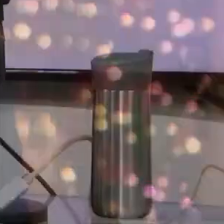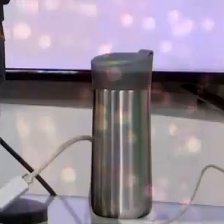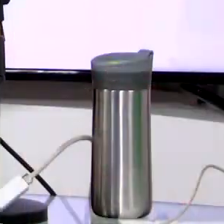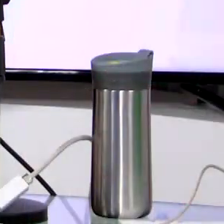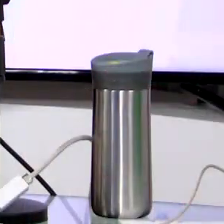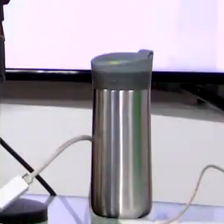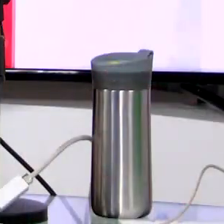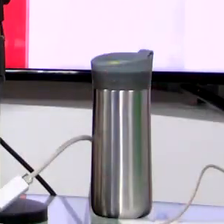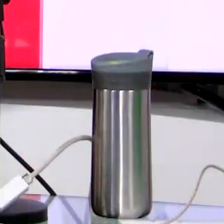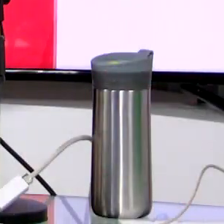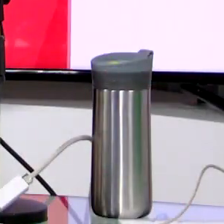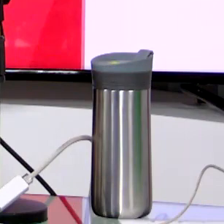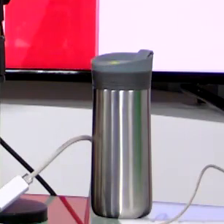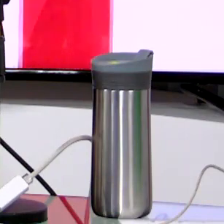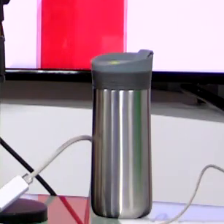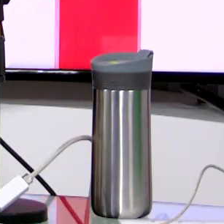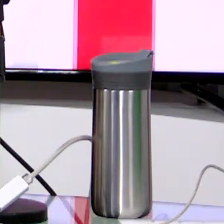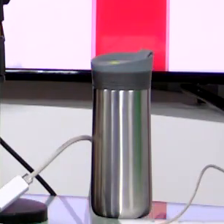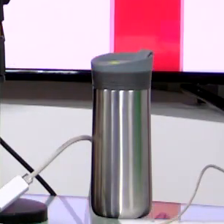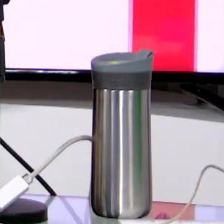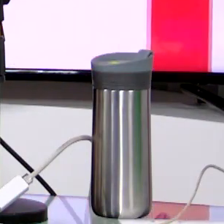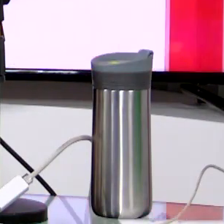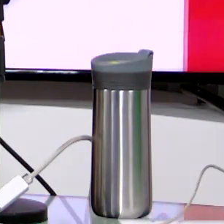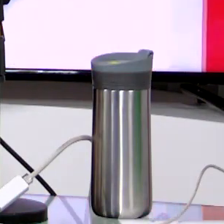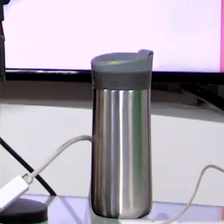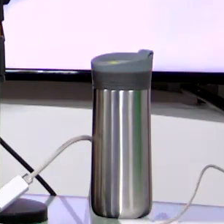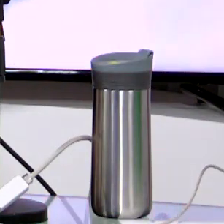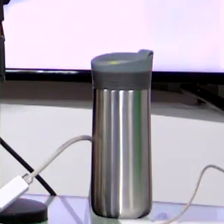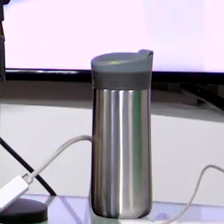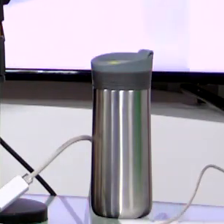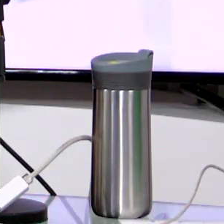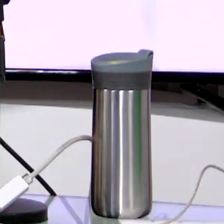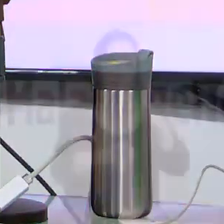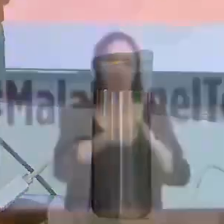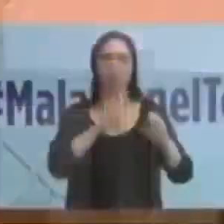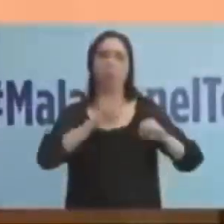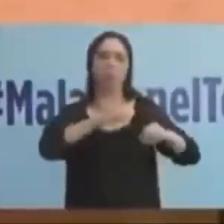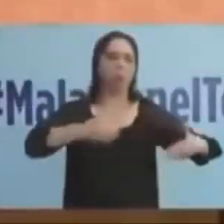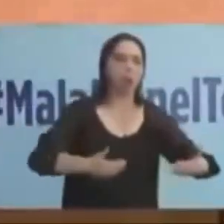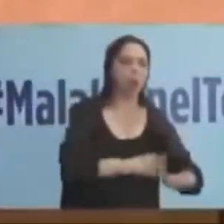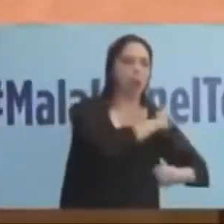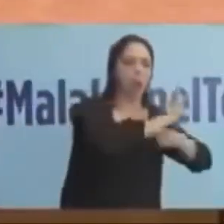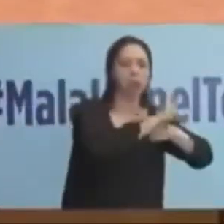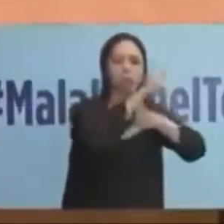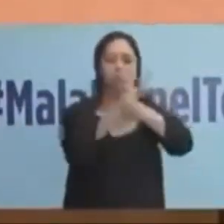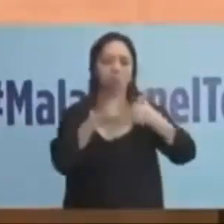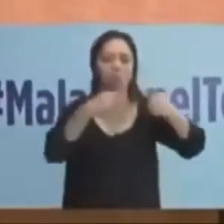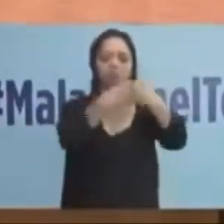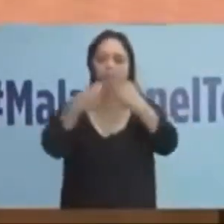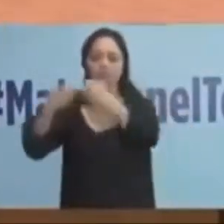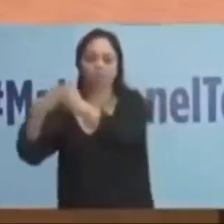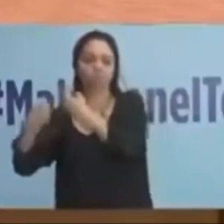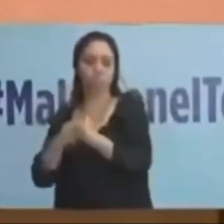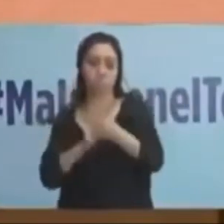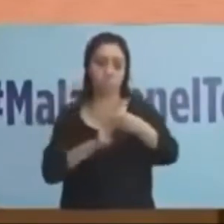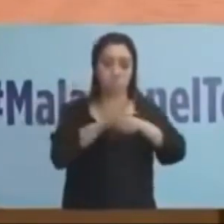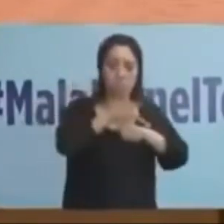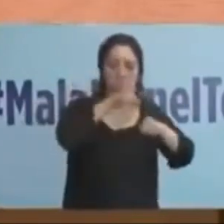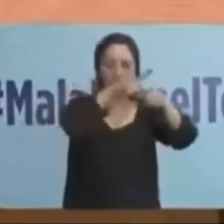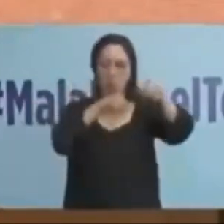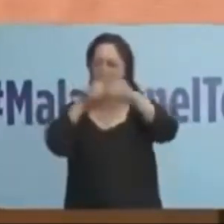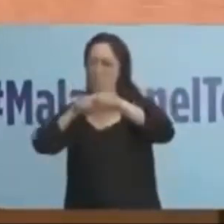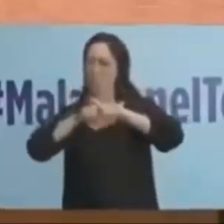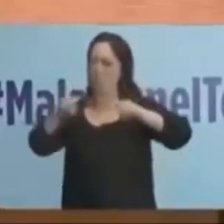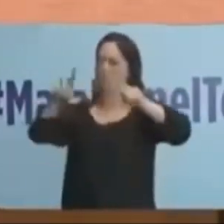y bueno pues le comentamos esta mañana qué mala la usaf esa y la nobel de la paz se paquistaní que sobrevivió